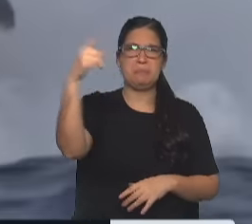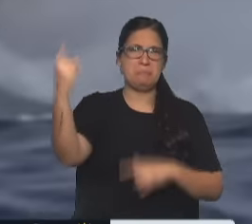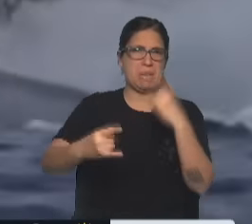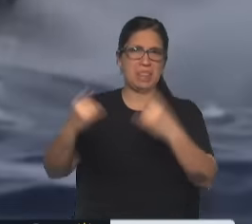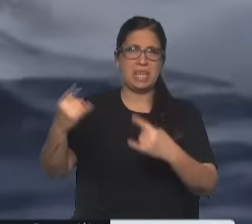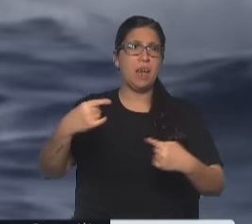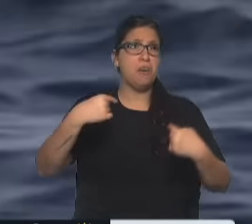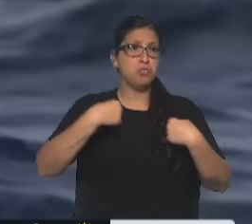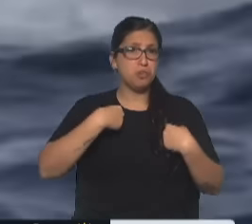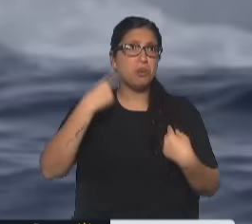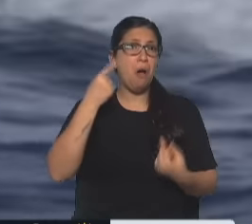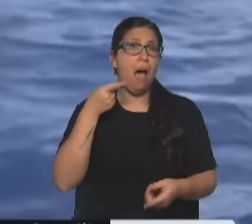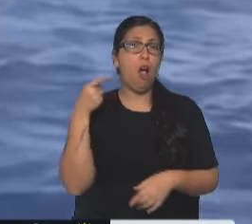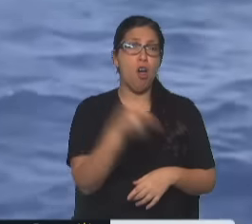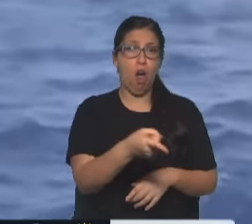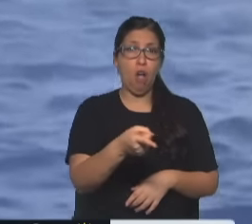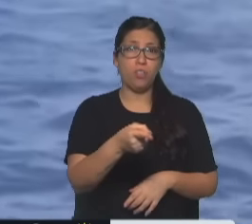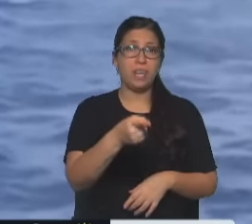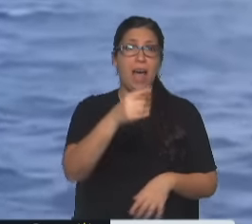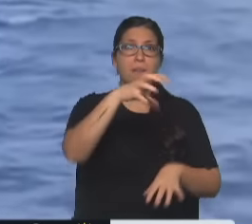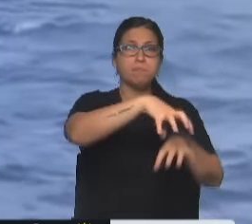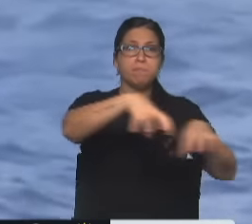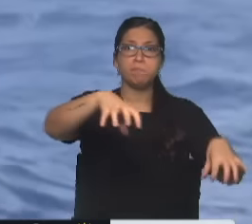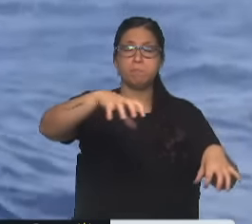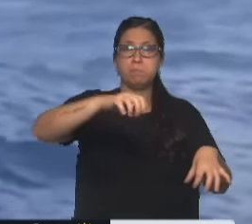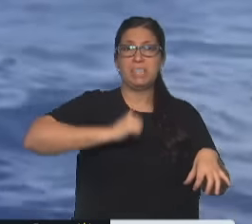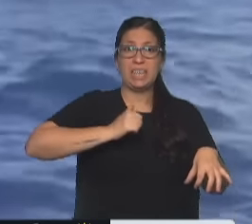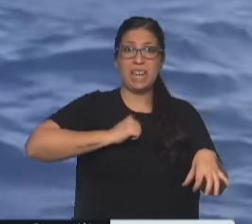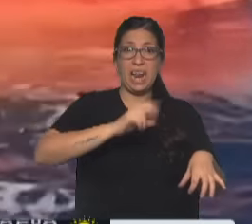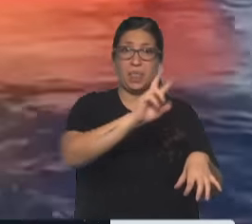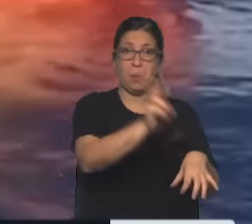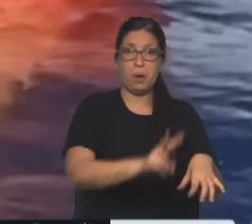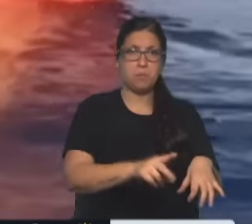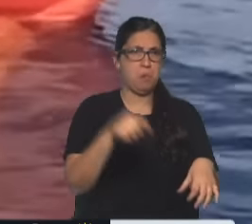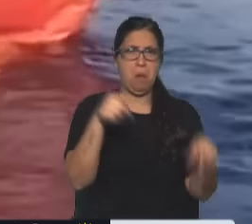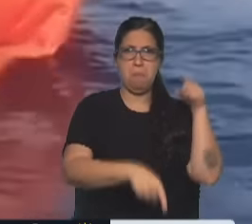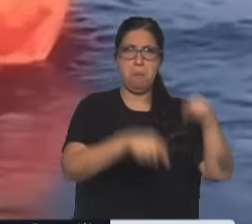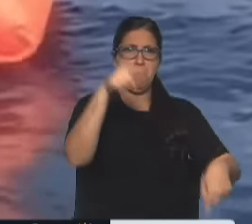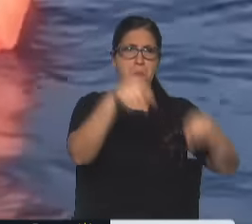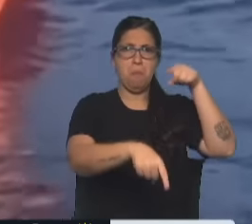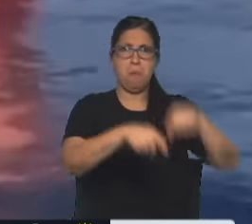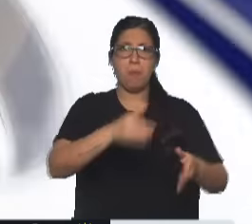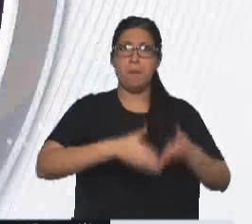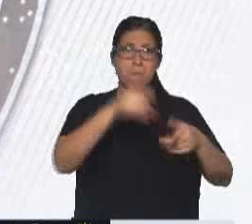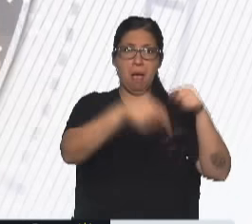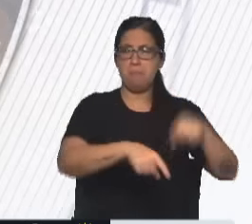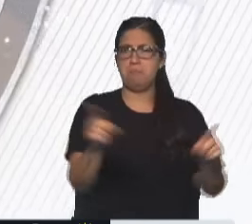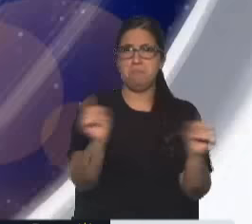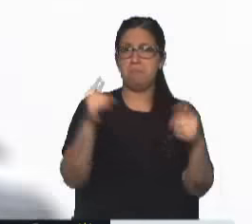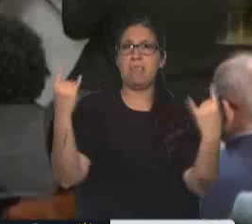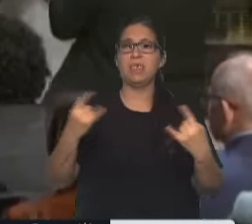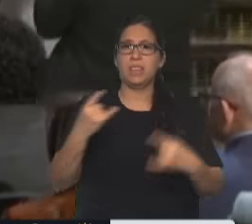esté considerando atacar instalaciones militares en tierra venezolana tras una serie de bombardeos marítimos.